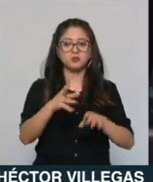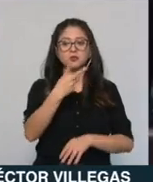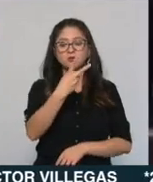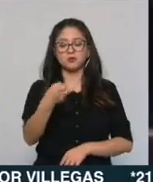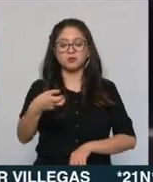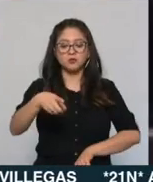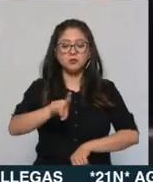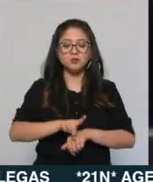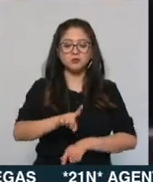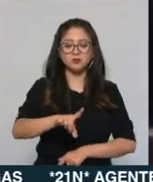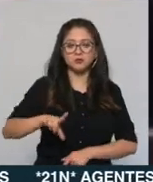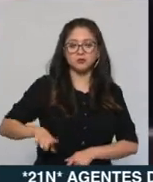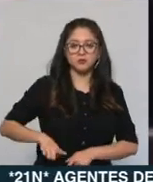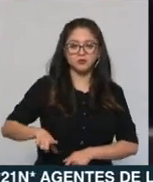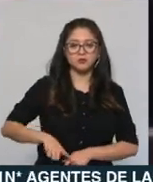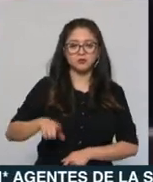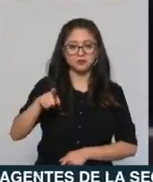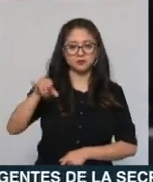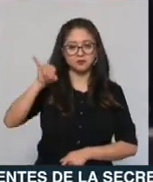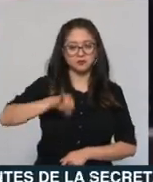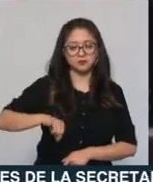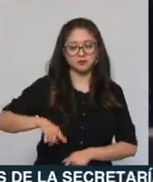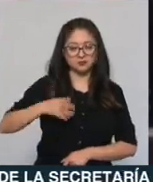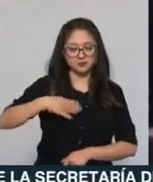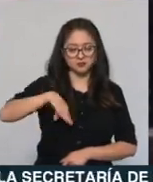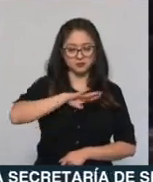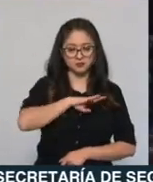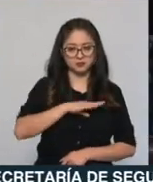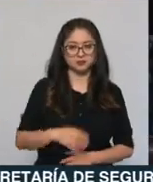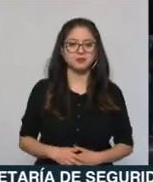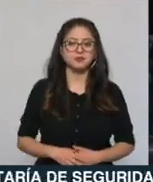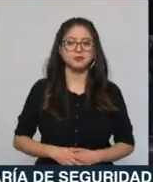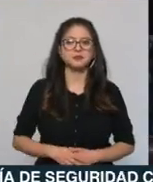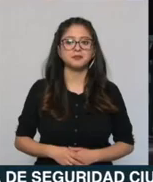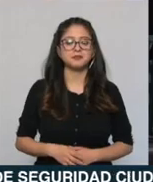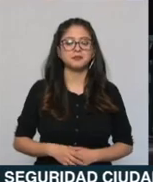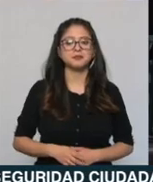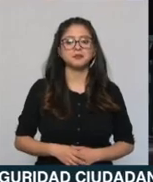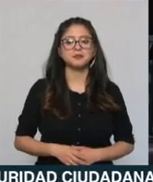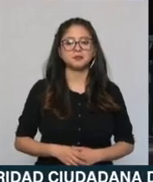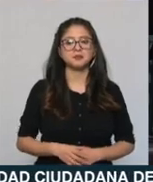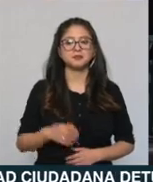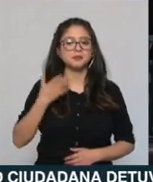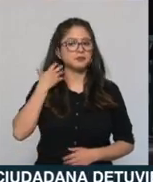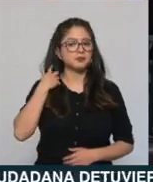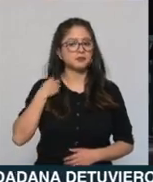de gobierno de la doctora Claudia Sheinbaum. En la Cámara, Javier Cordero, para 21 Noticias, Enrique Muñiz.